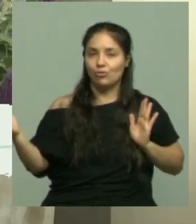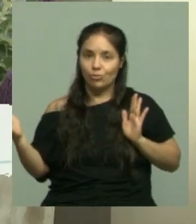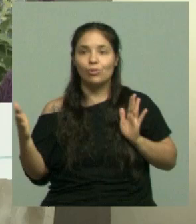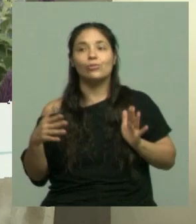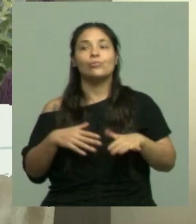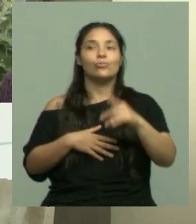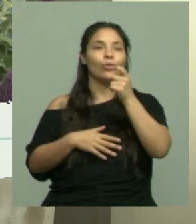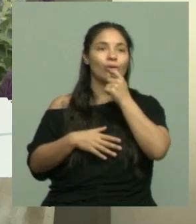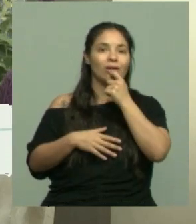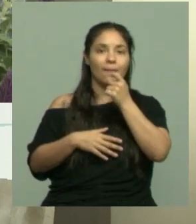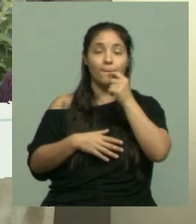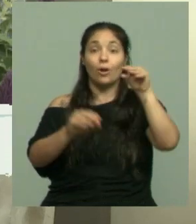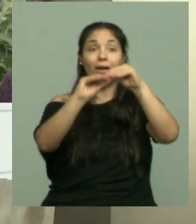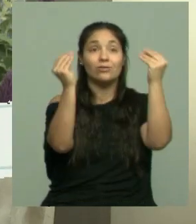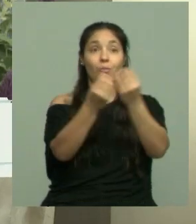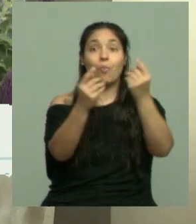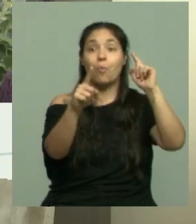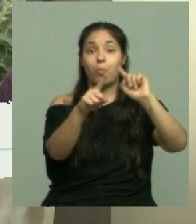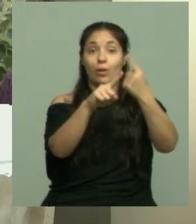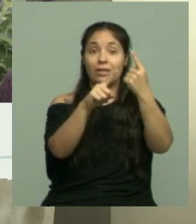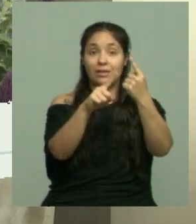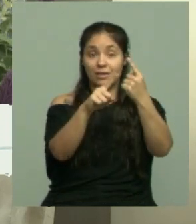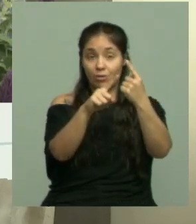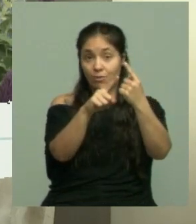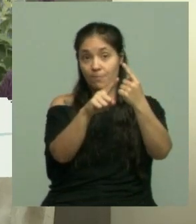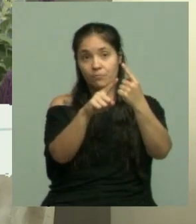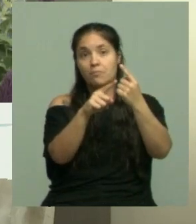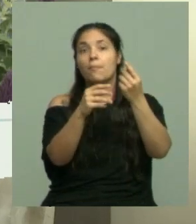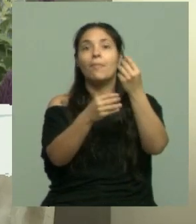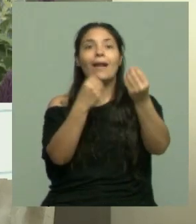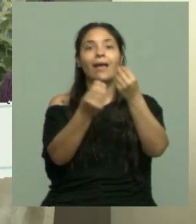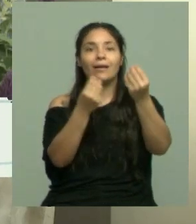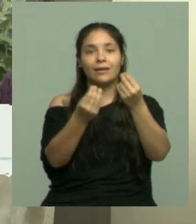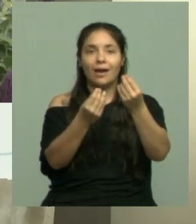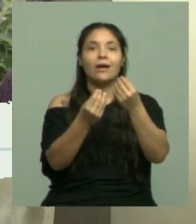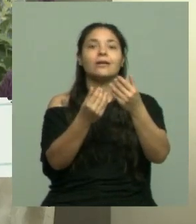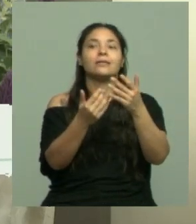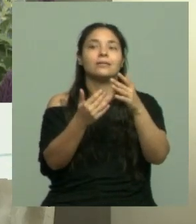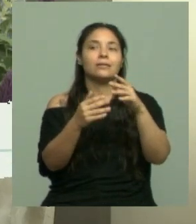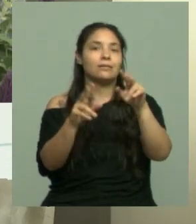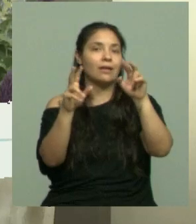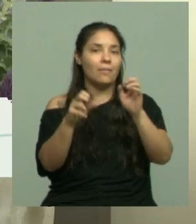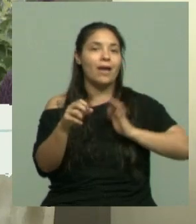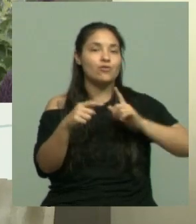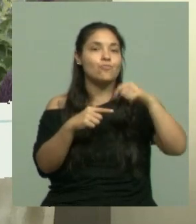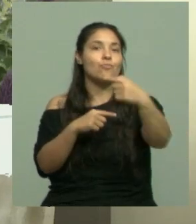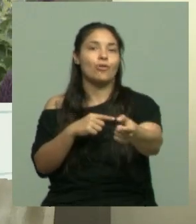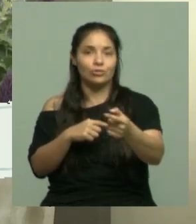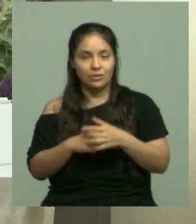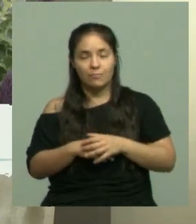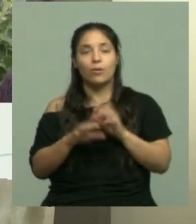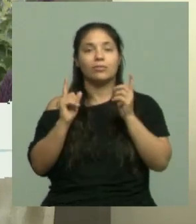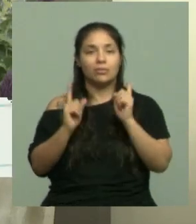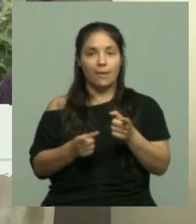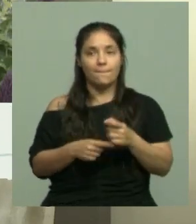ser un determinante político concreto para la proyección de lo que viene en relación al año que viene. Por otro